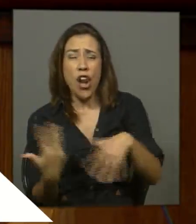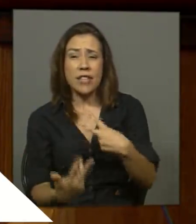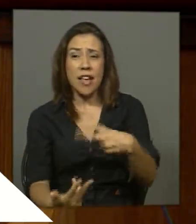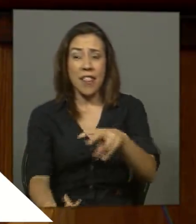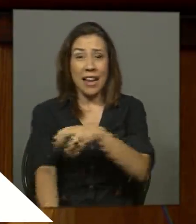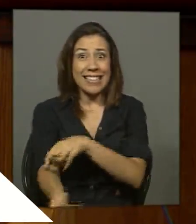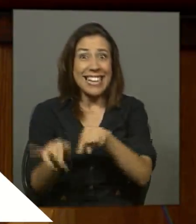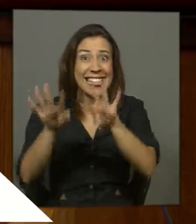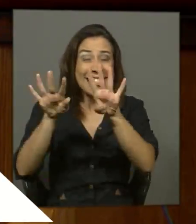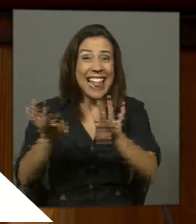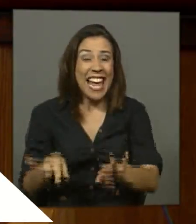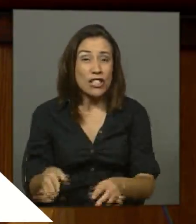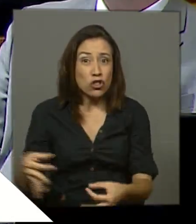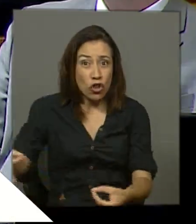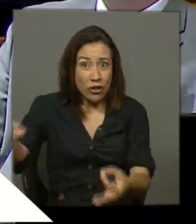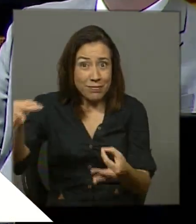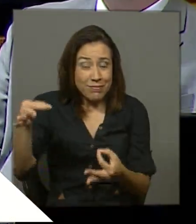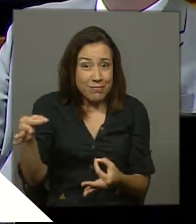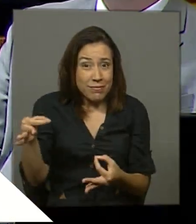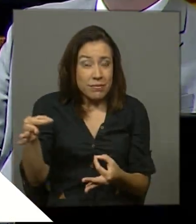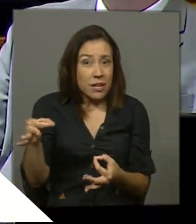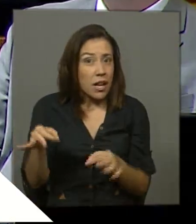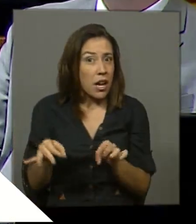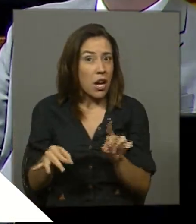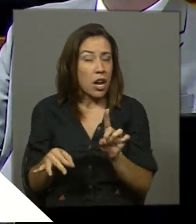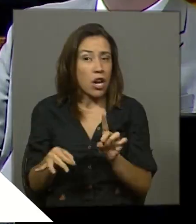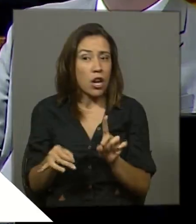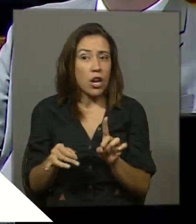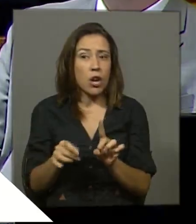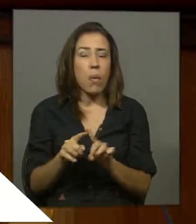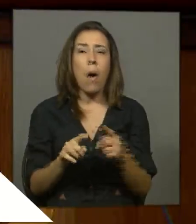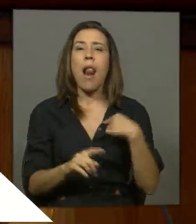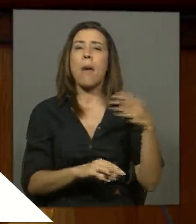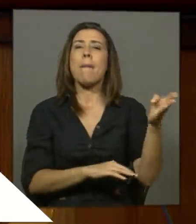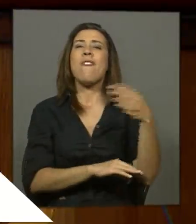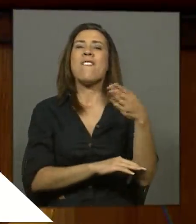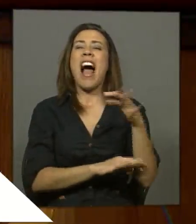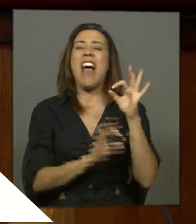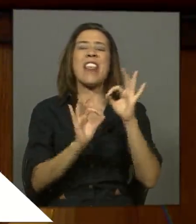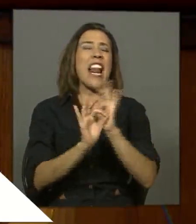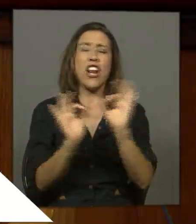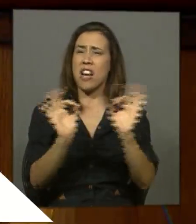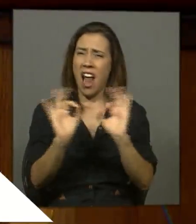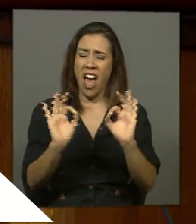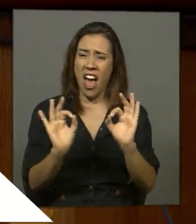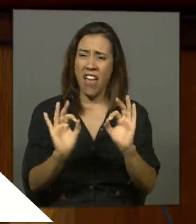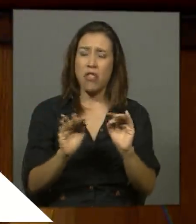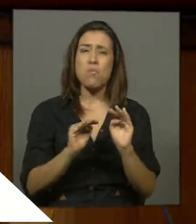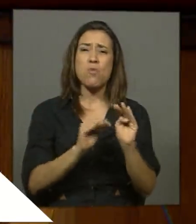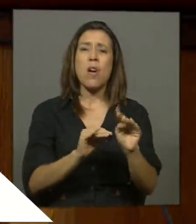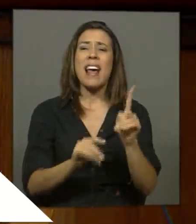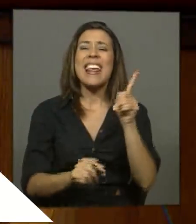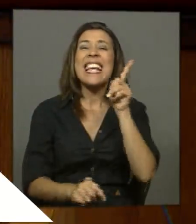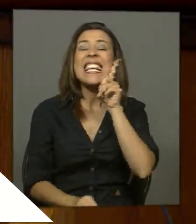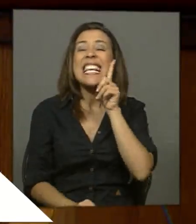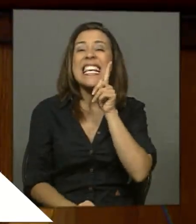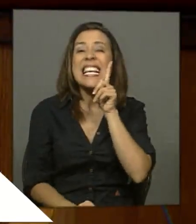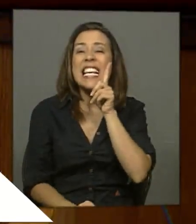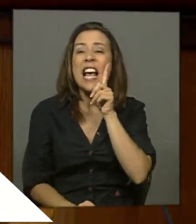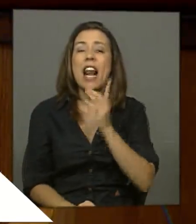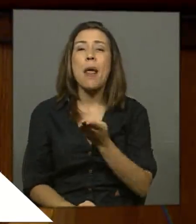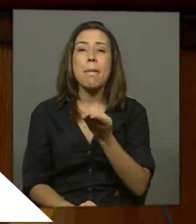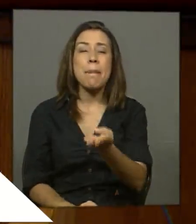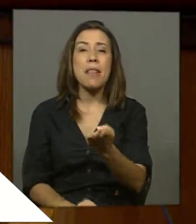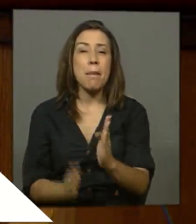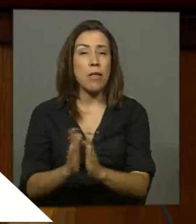Ese es el texto por lo tanto Aquí no hay ningún abanderamiento ningún abanderamiento en relación a quién se pide